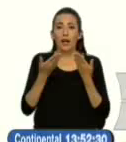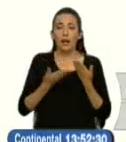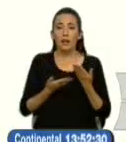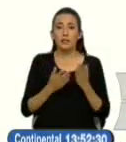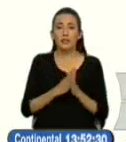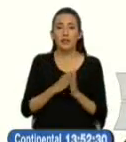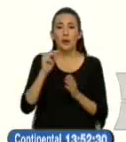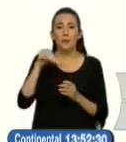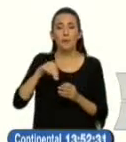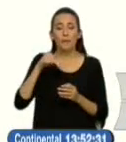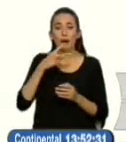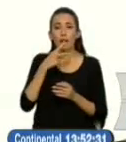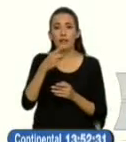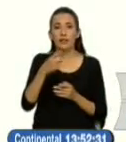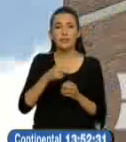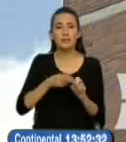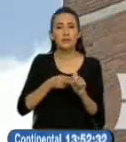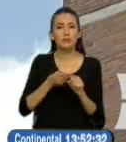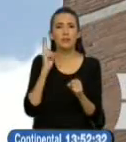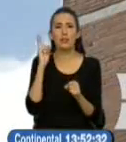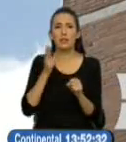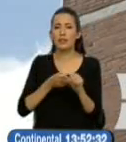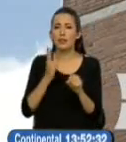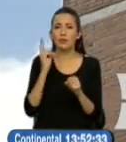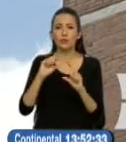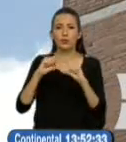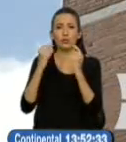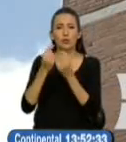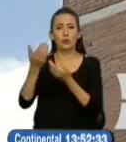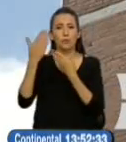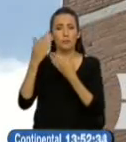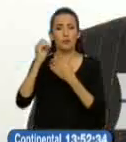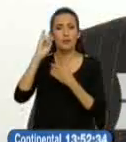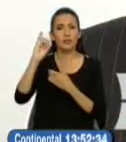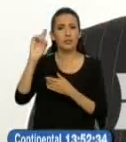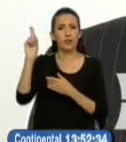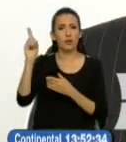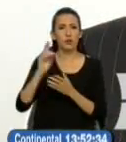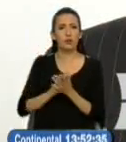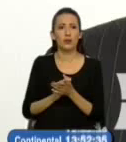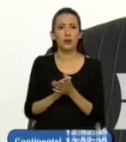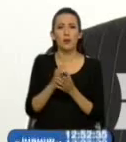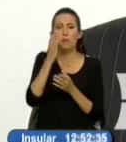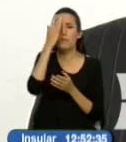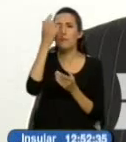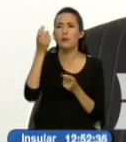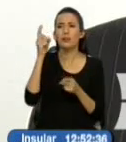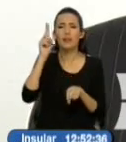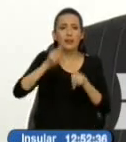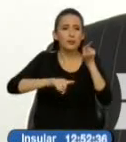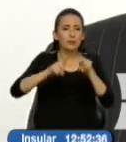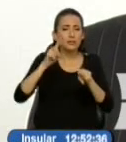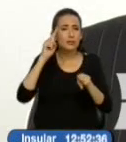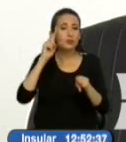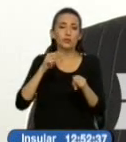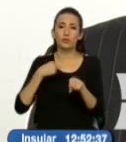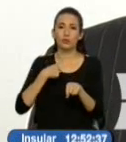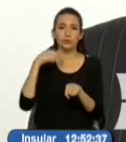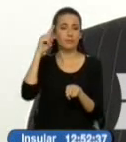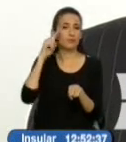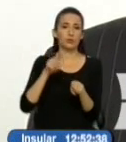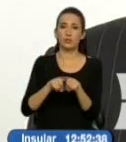mañana de este martes dio a conocer las razones por las cuales decidió alejarse de esta organización política. Por discrepancias con